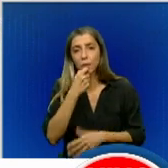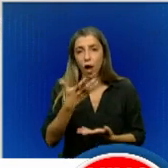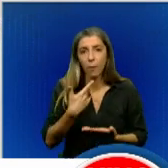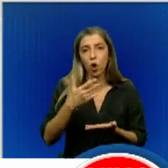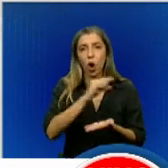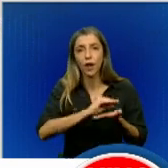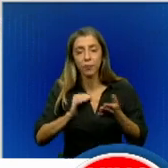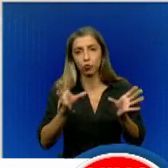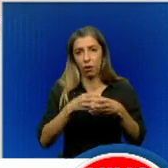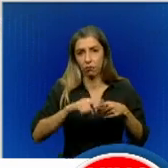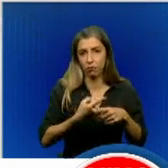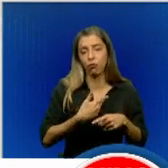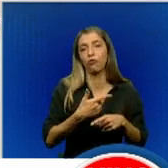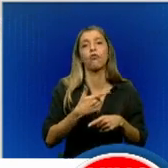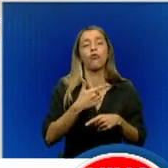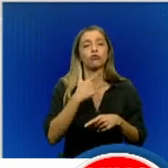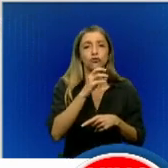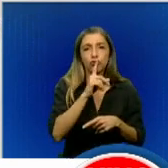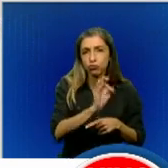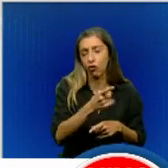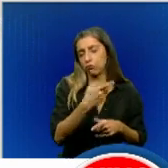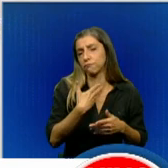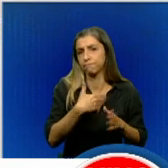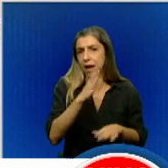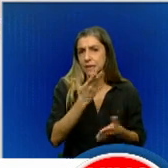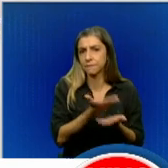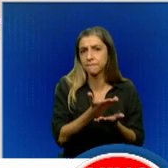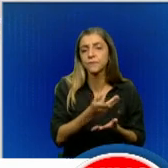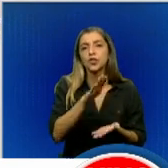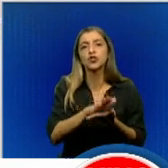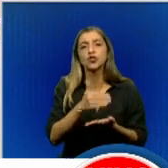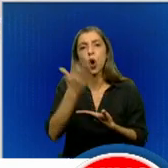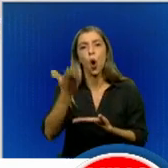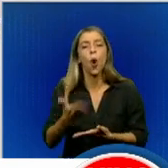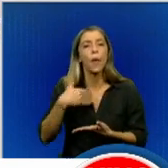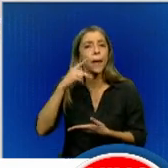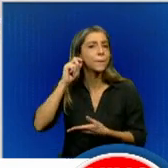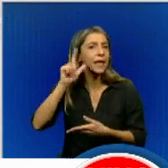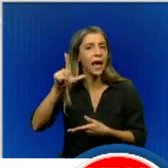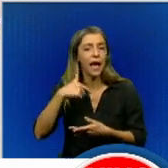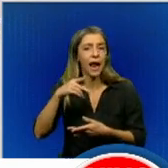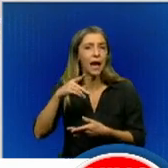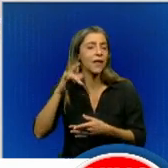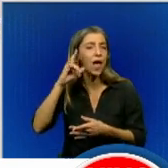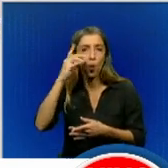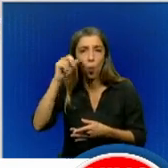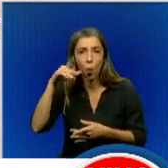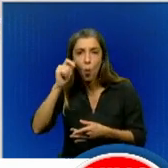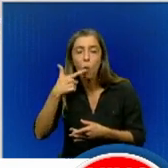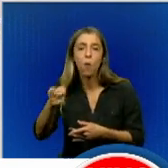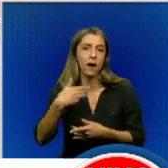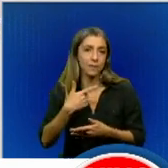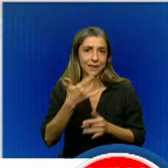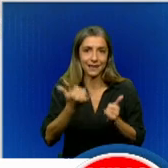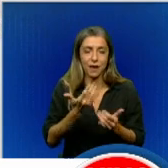de nuestro interbloque andrés zottos vinculados con la figura de martín miguel de güemes así que solicitó formalmente se